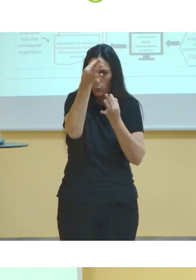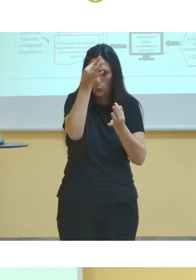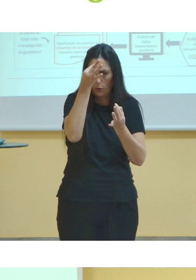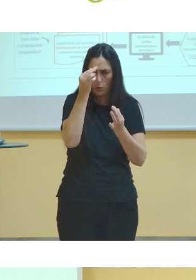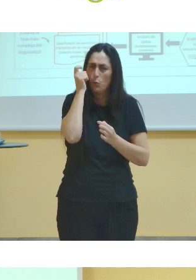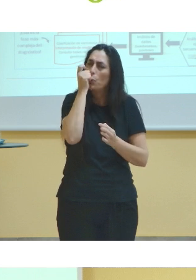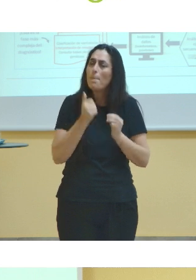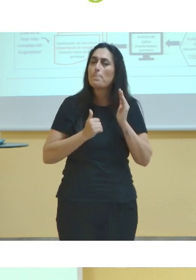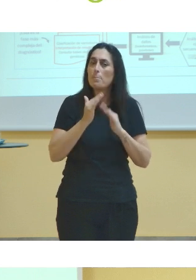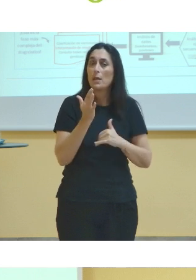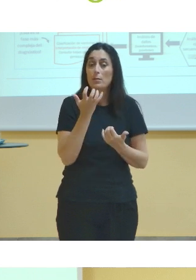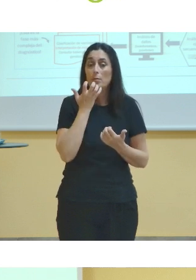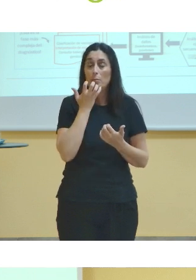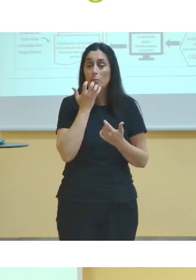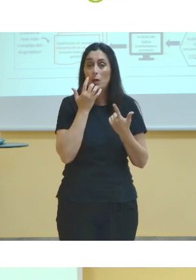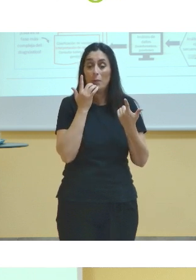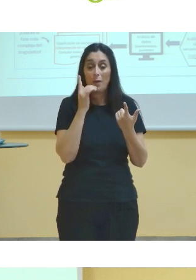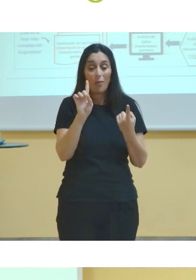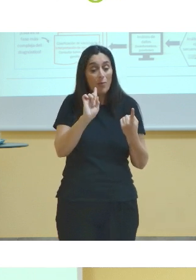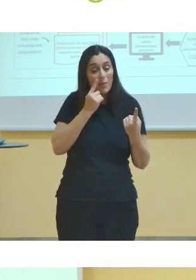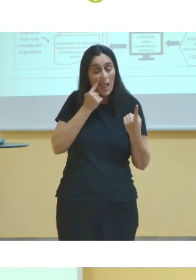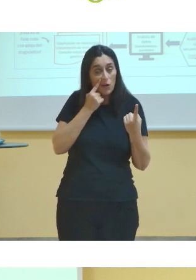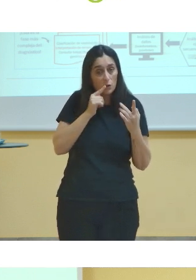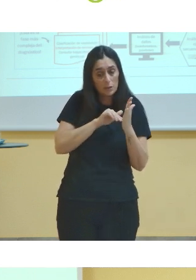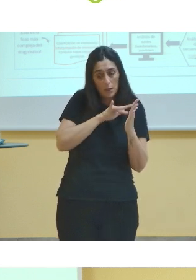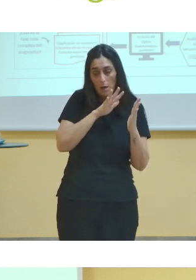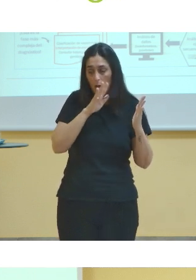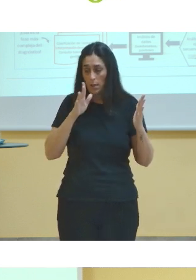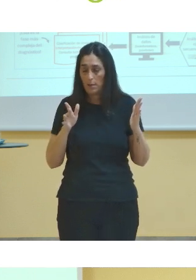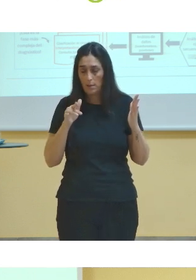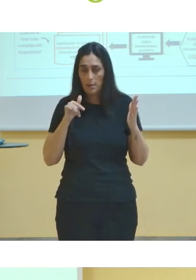ejemplo, el camino hacia el diagnóstico, este es el camino dentro del